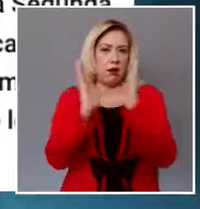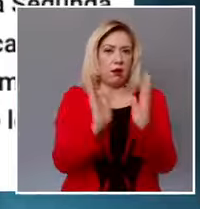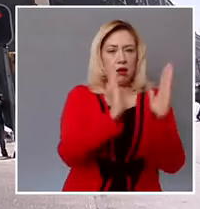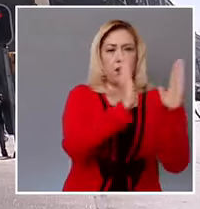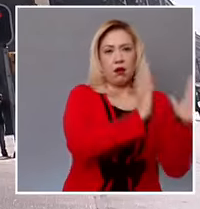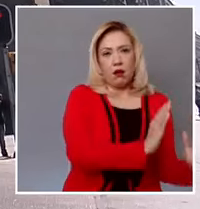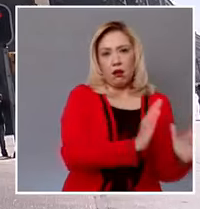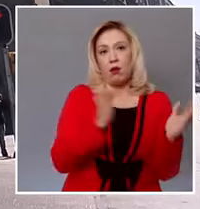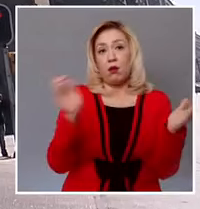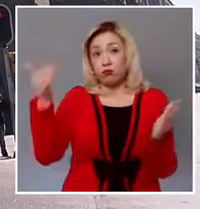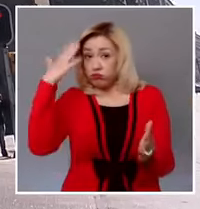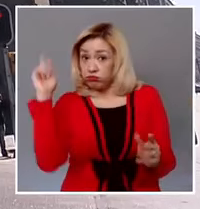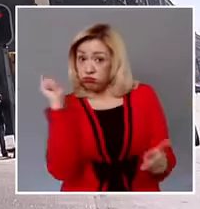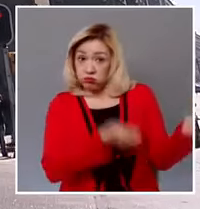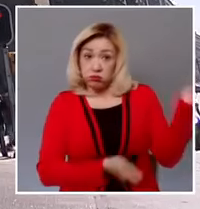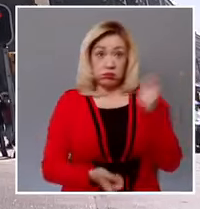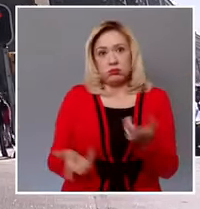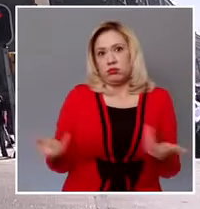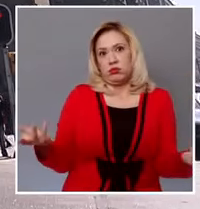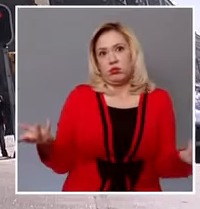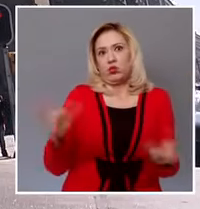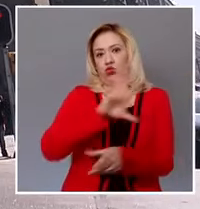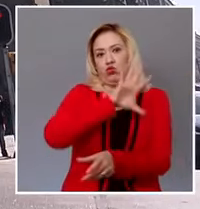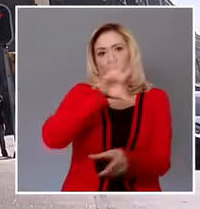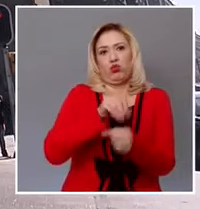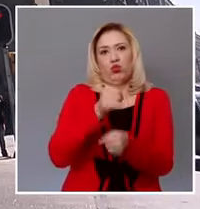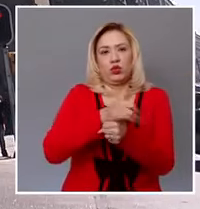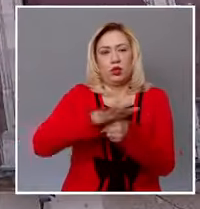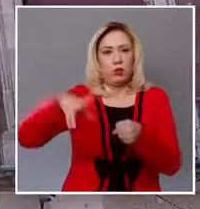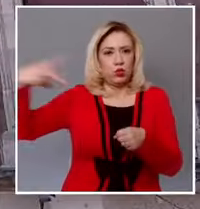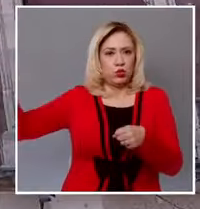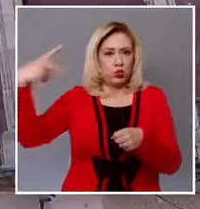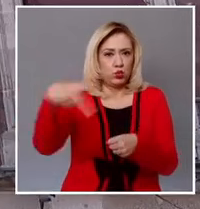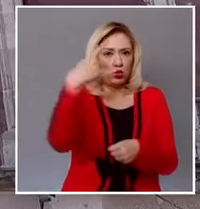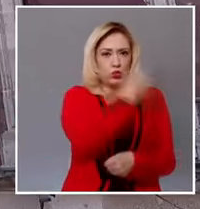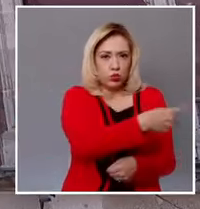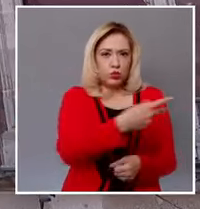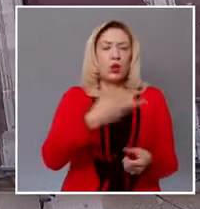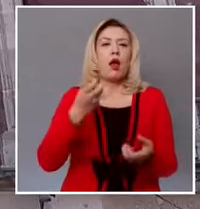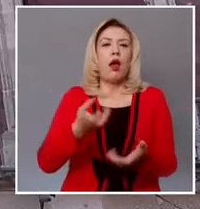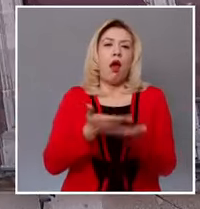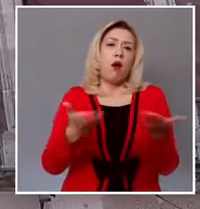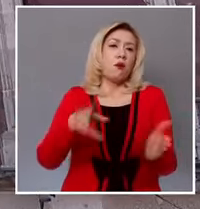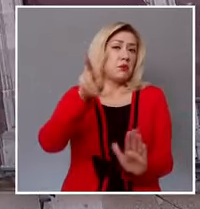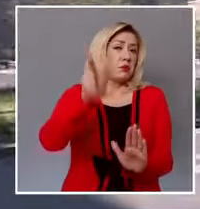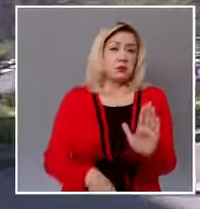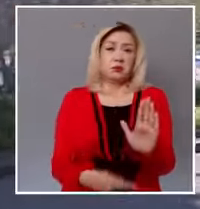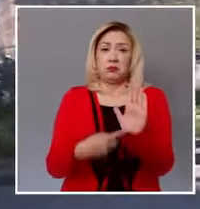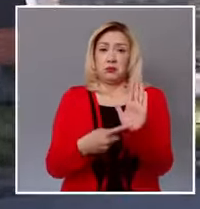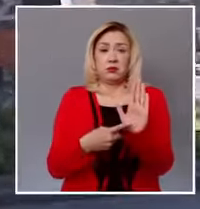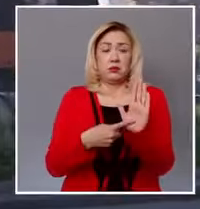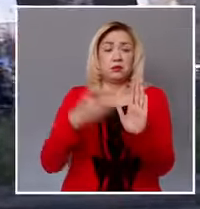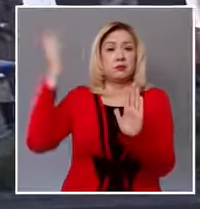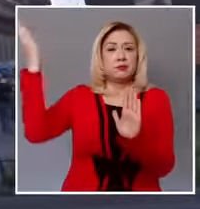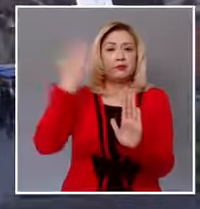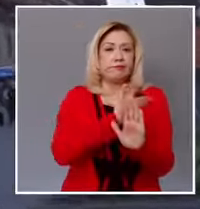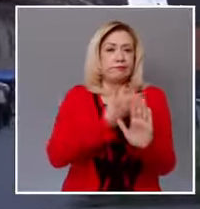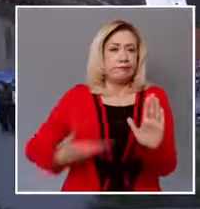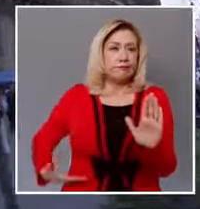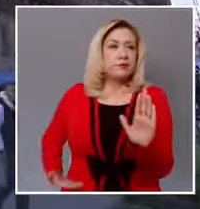especialización. Dijo que empíricamente ha quedado demostrado que en el Ejecutivo suele haber una tendencia a